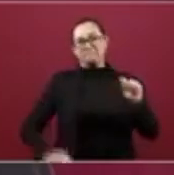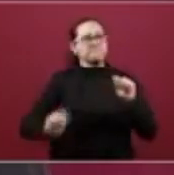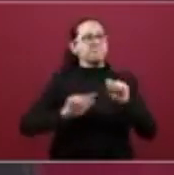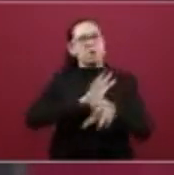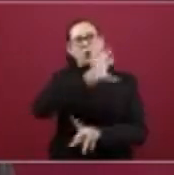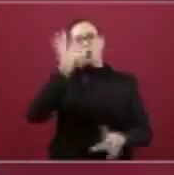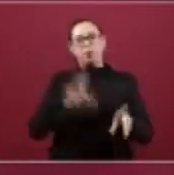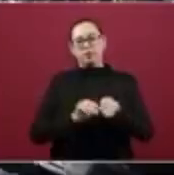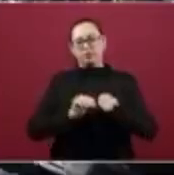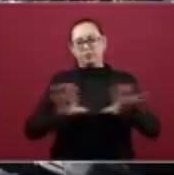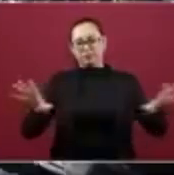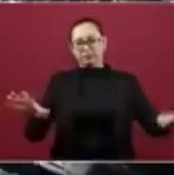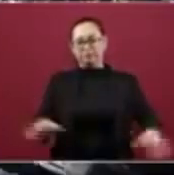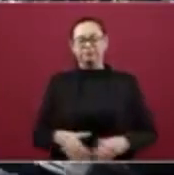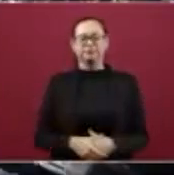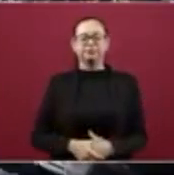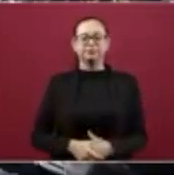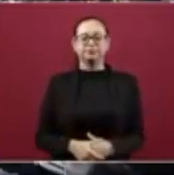México.